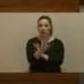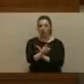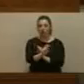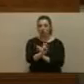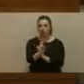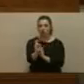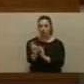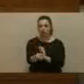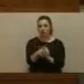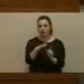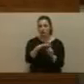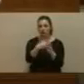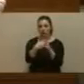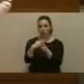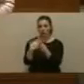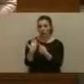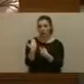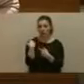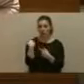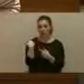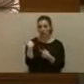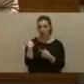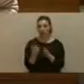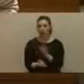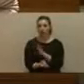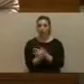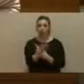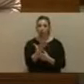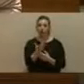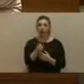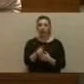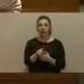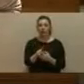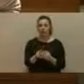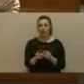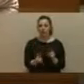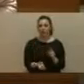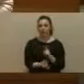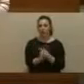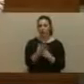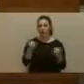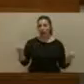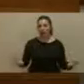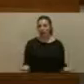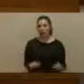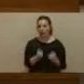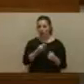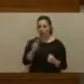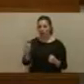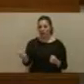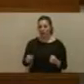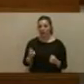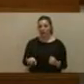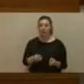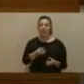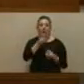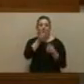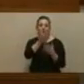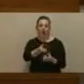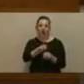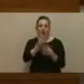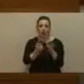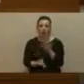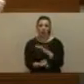de acontecimientos recientes, se han producido unas actuaciones, se han producido unas declaraciones o, si